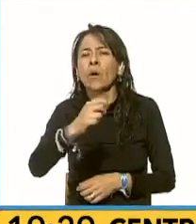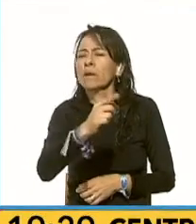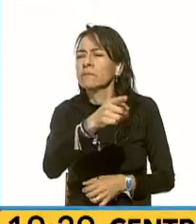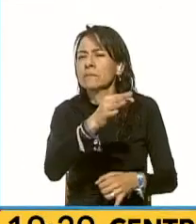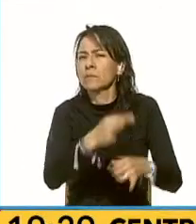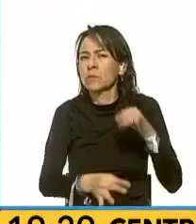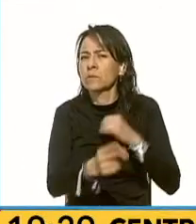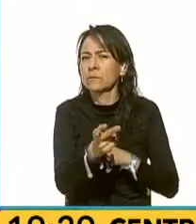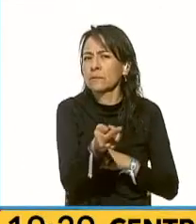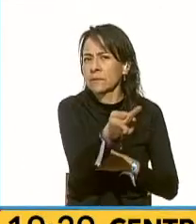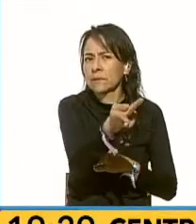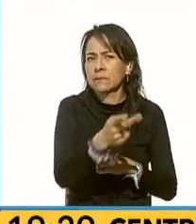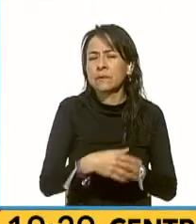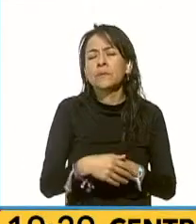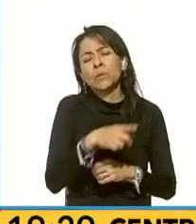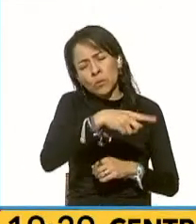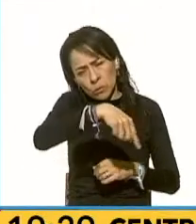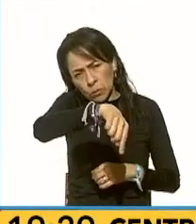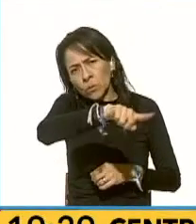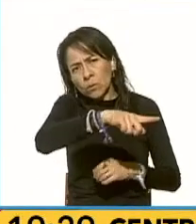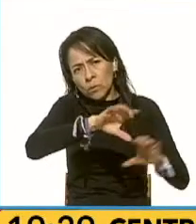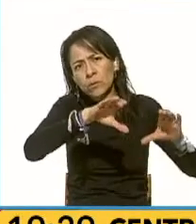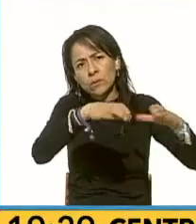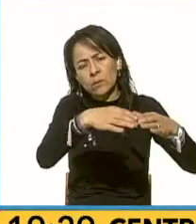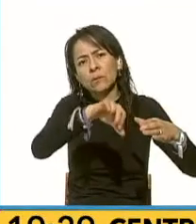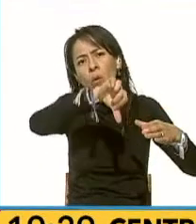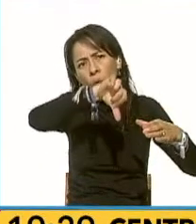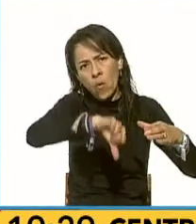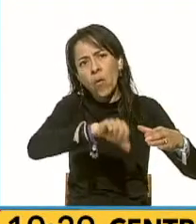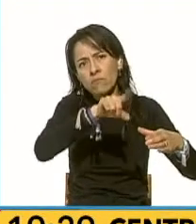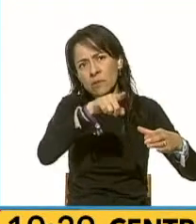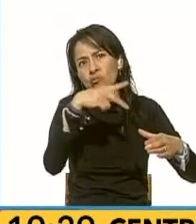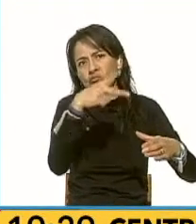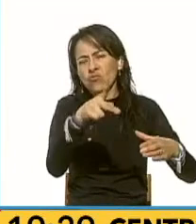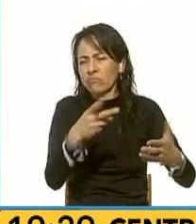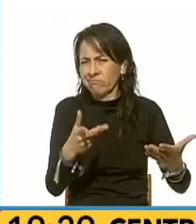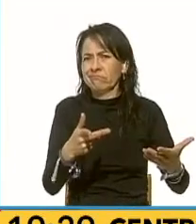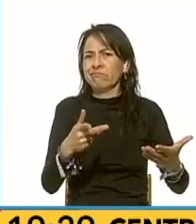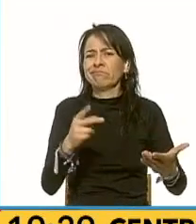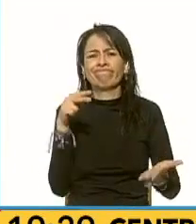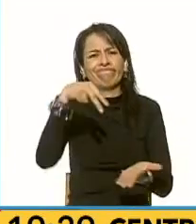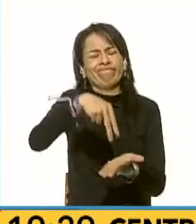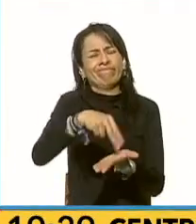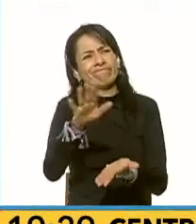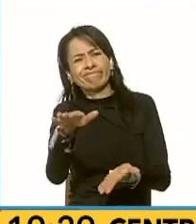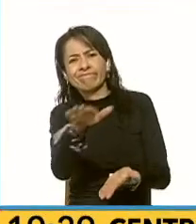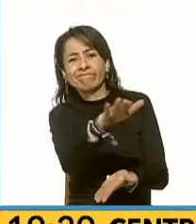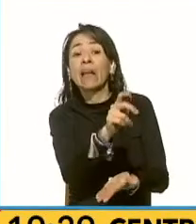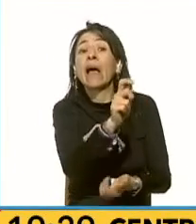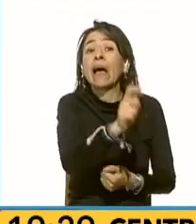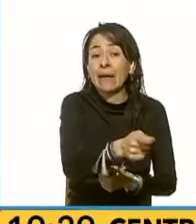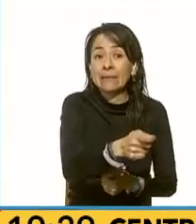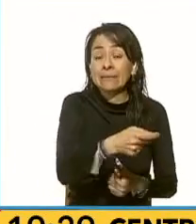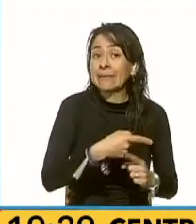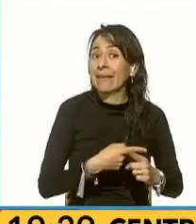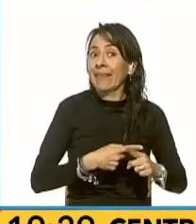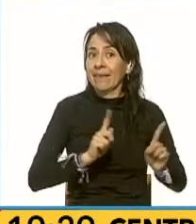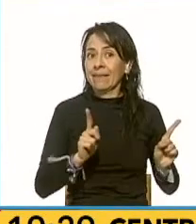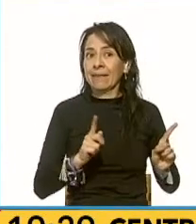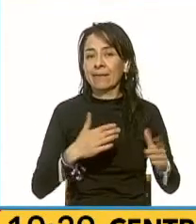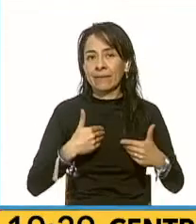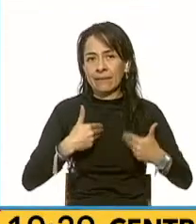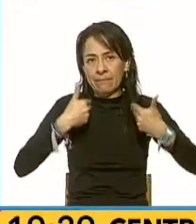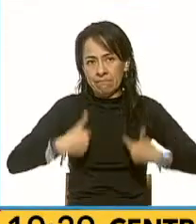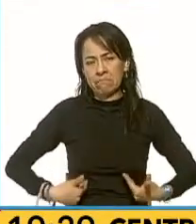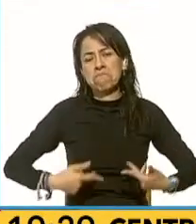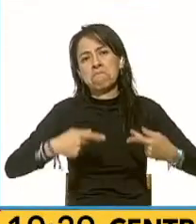ustedes están el día de hoy, bueno, haciendo parte en su pronunciamiento. No es lo mismo ejercer la crítica como